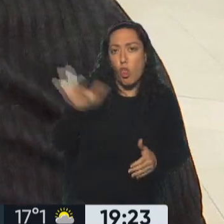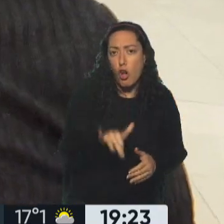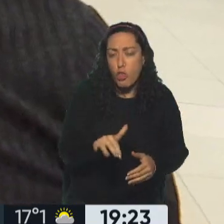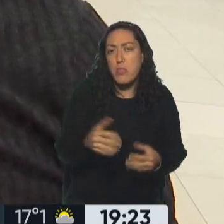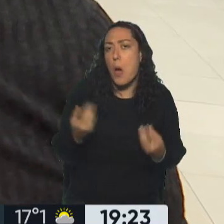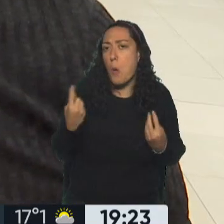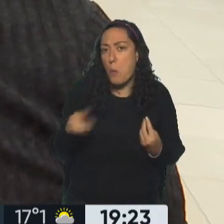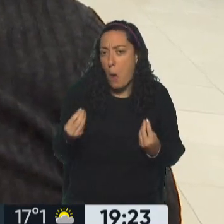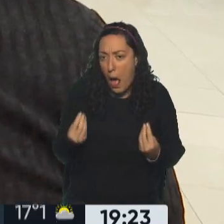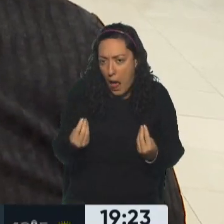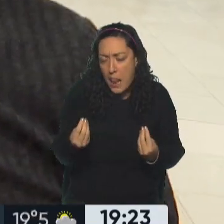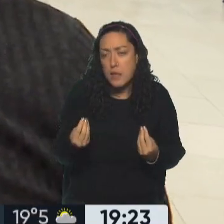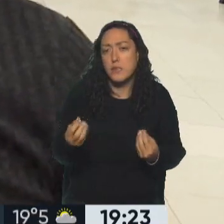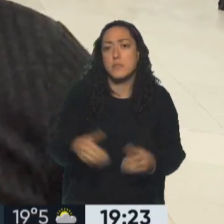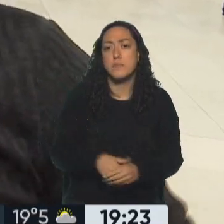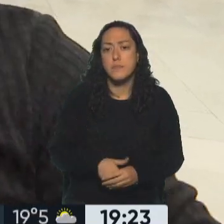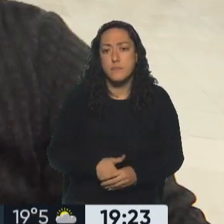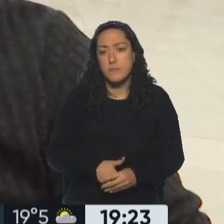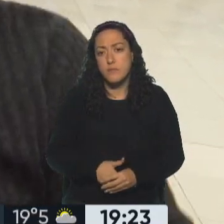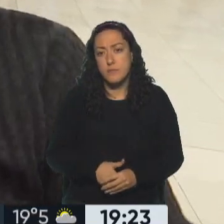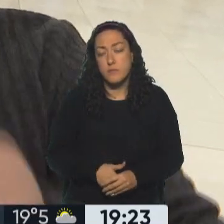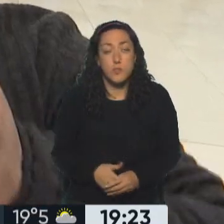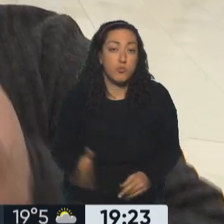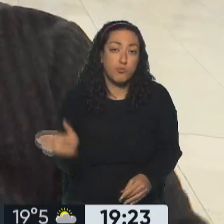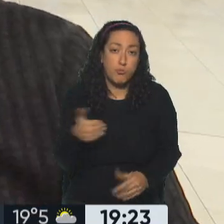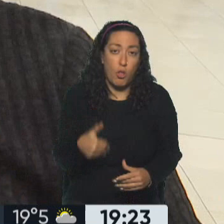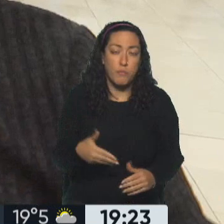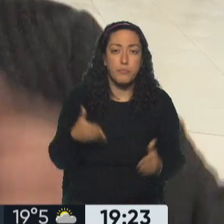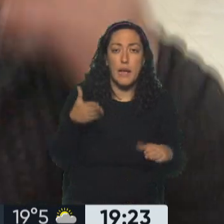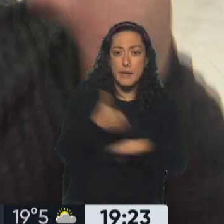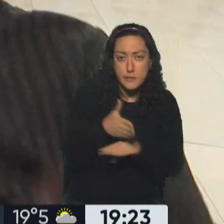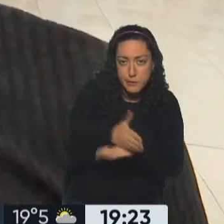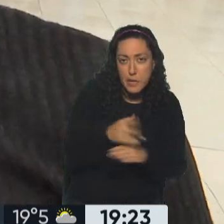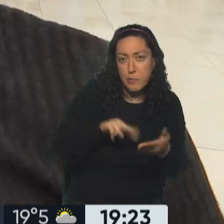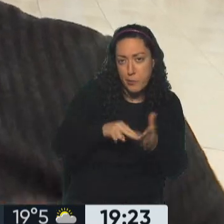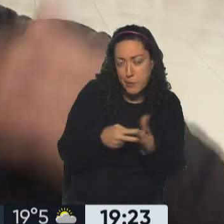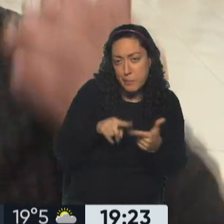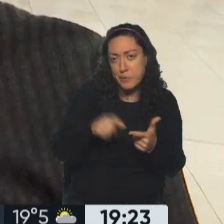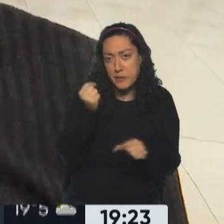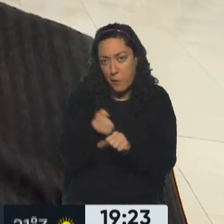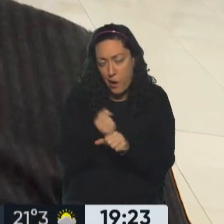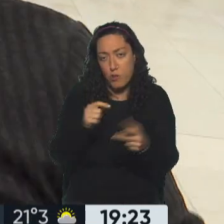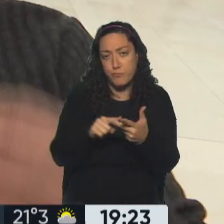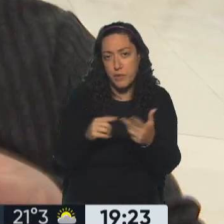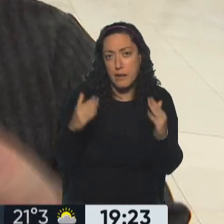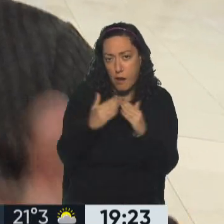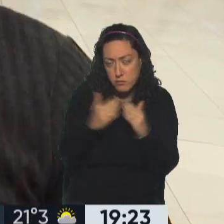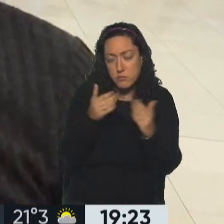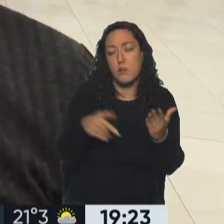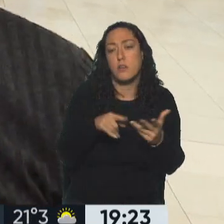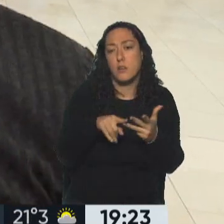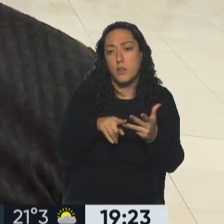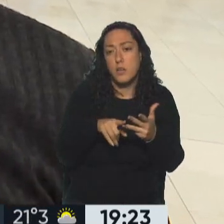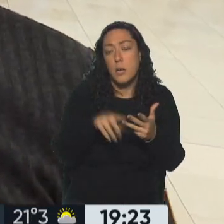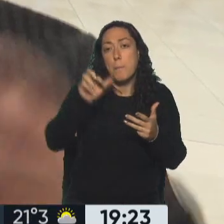para desarrollarte en la vida? Todas. La accesibilidad, el tema del trabajo, el tema de la vivienda, y bueno, y con el